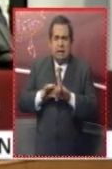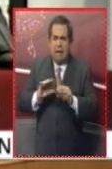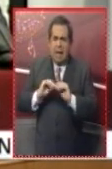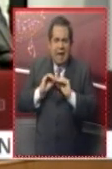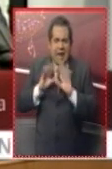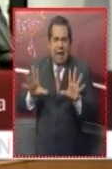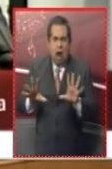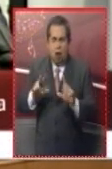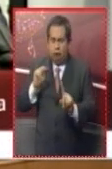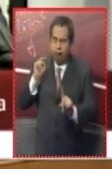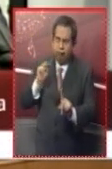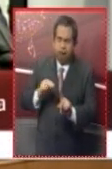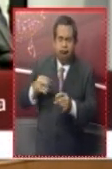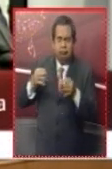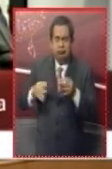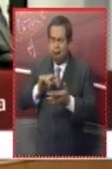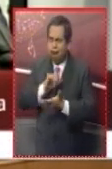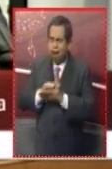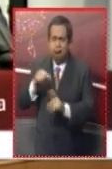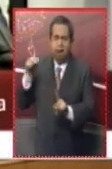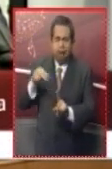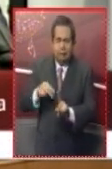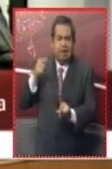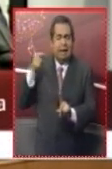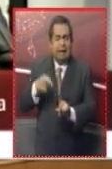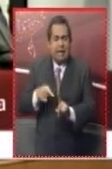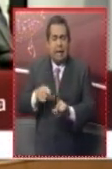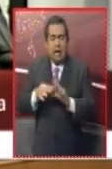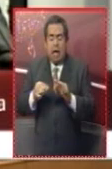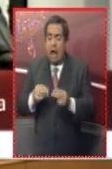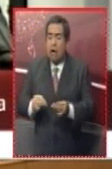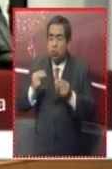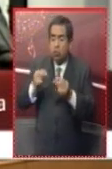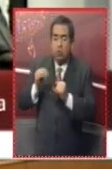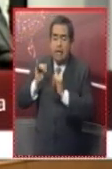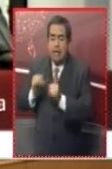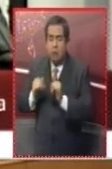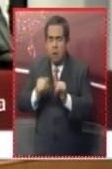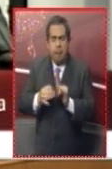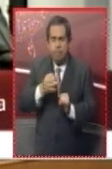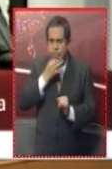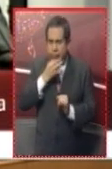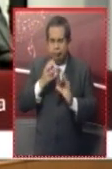desde el punto de vista legislativo el que los asuntos se traten de manera mediática.